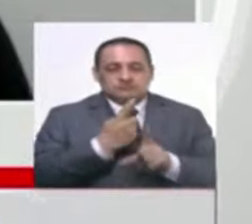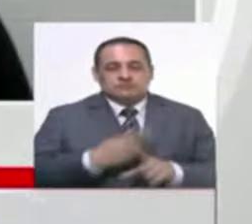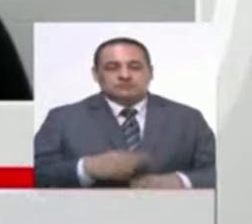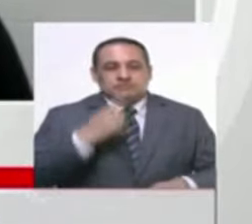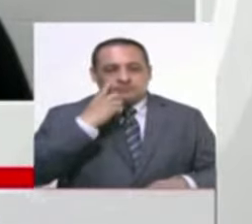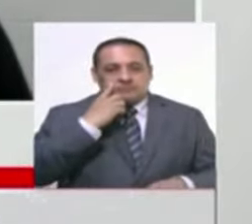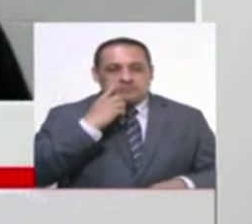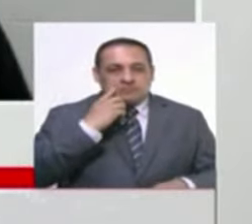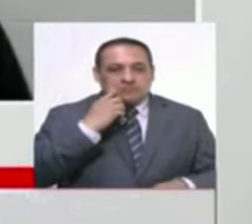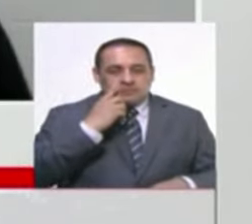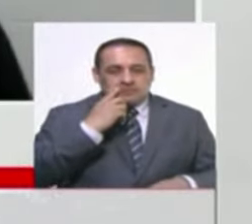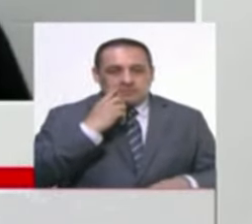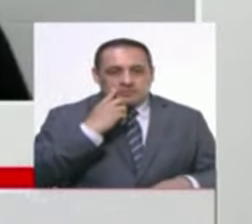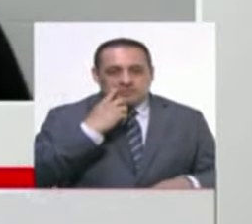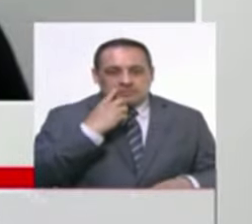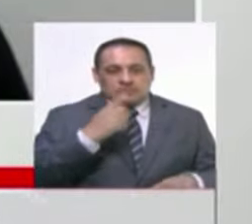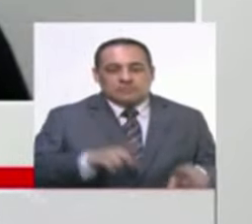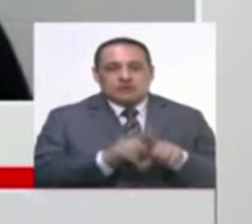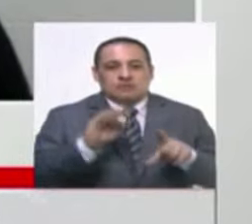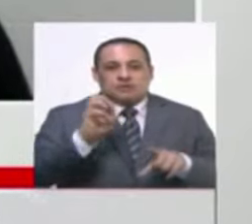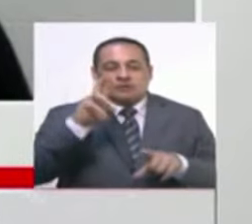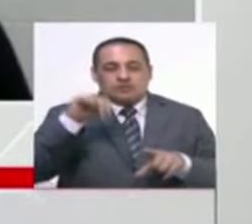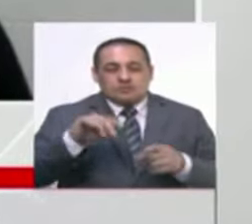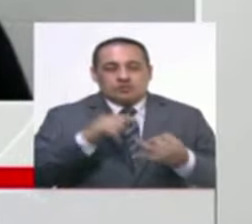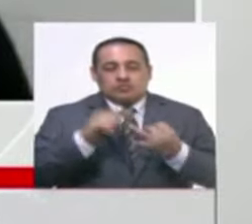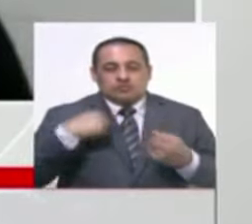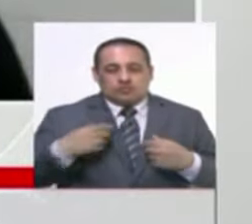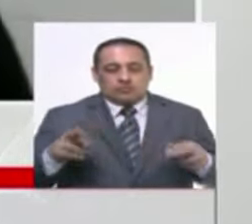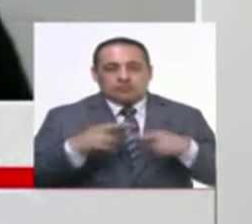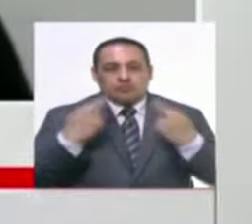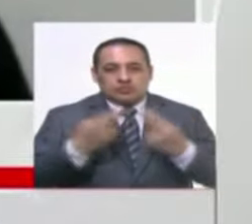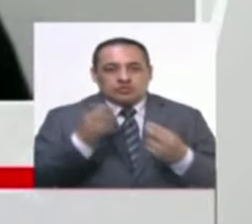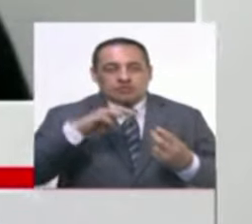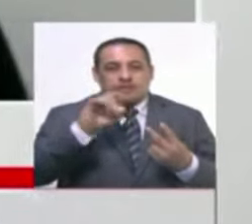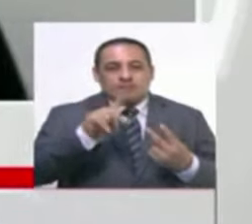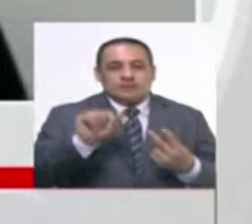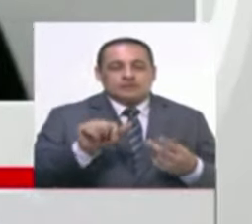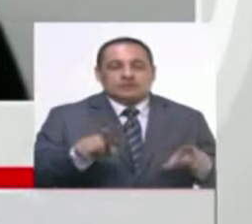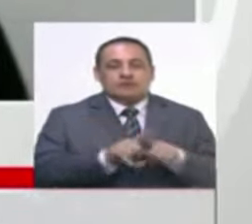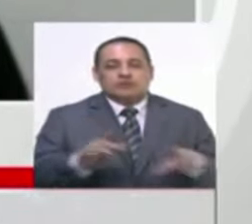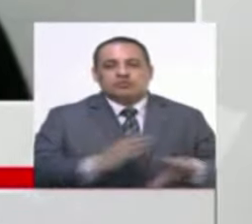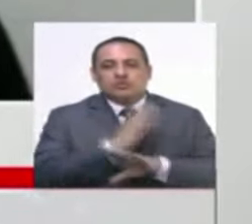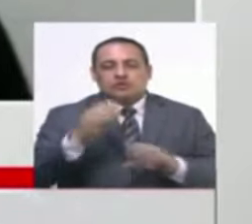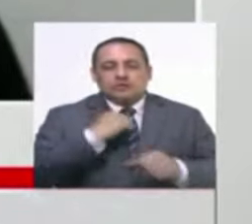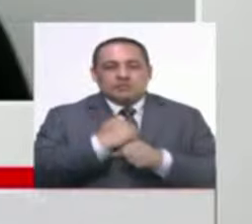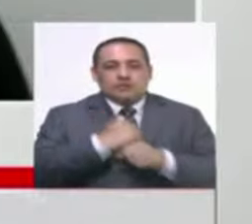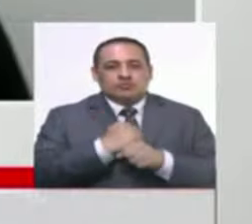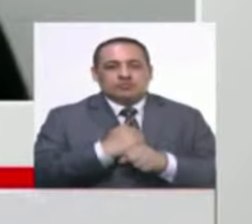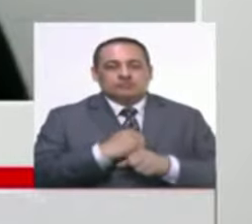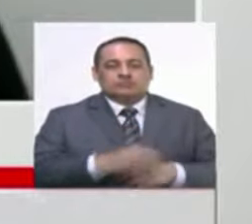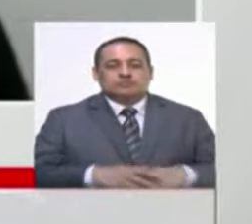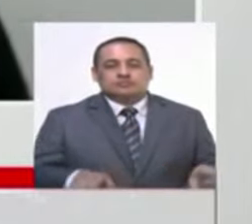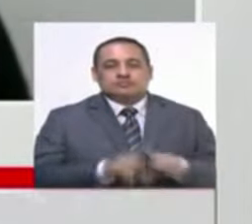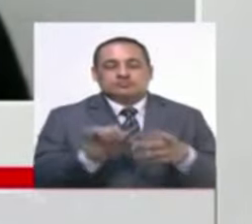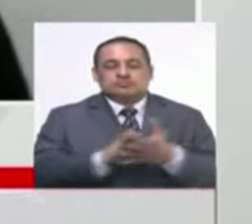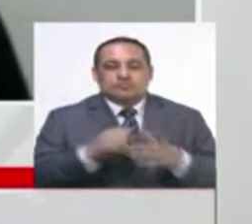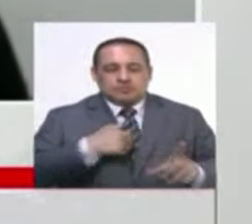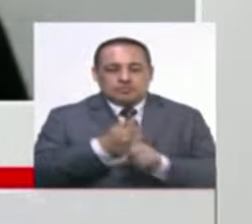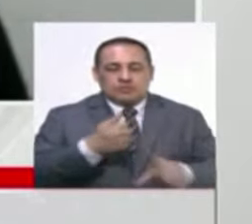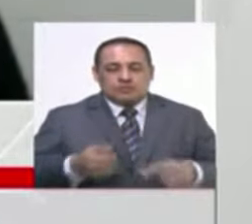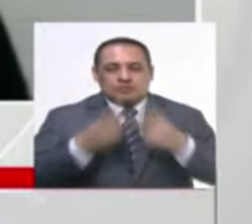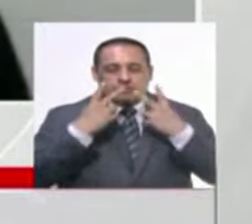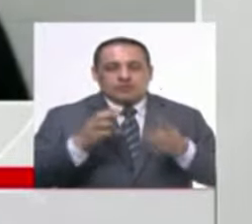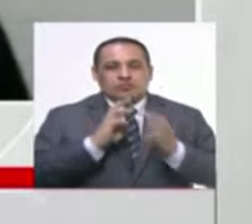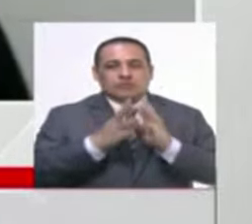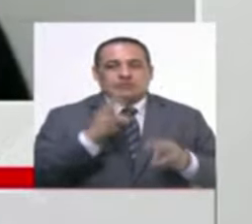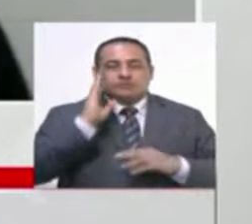ya que cuando estaba con Bruno Pacheco, Silvia Barrera y Vladimir Mesa durante toda la campaña, yo mismo veía cómo le mandaba